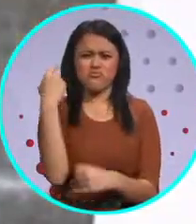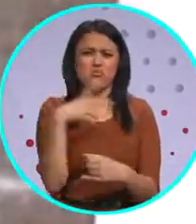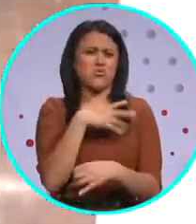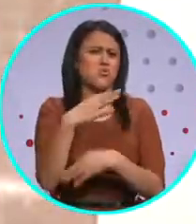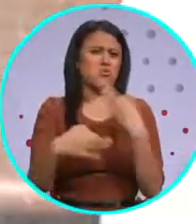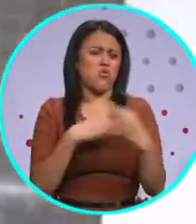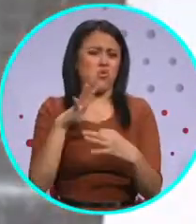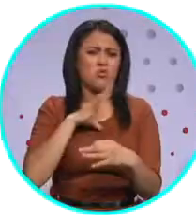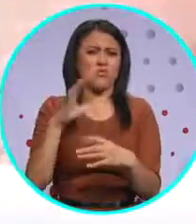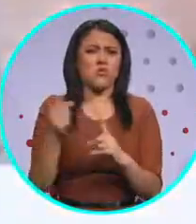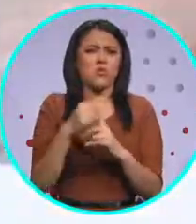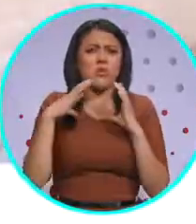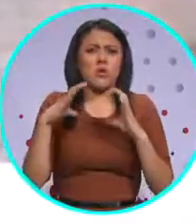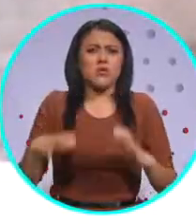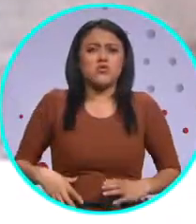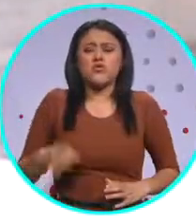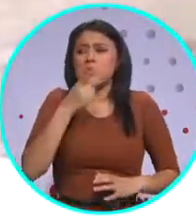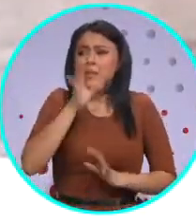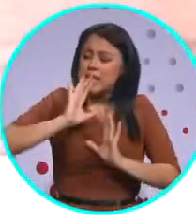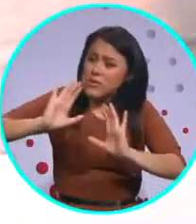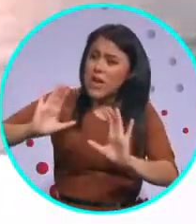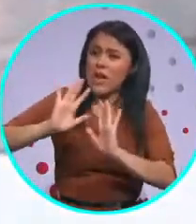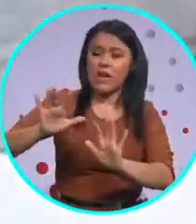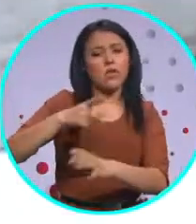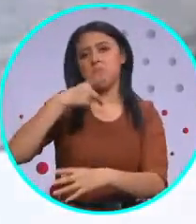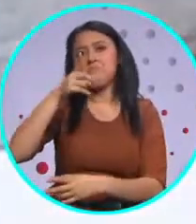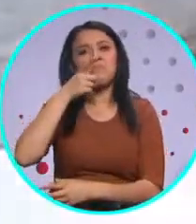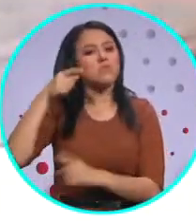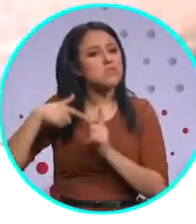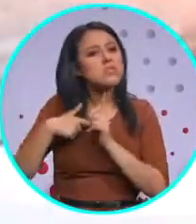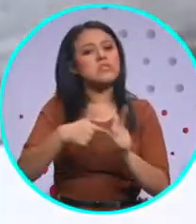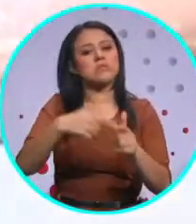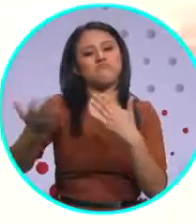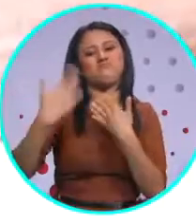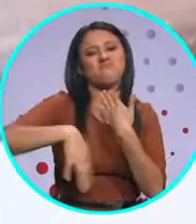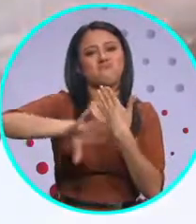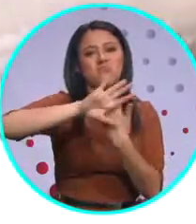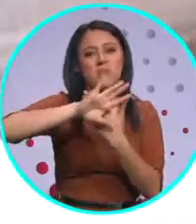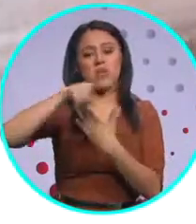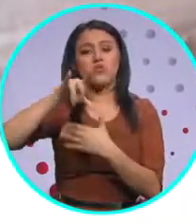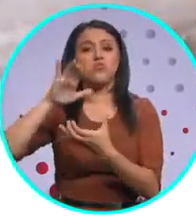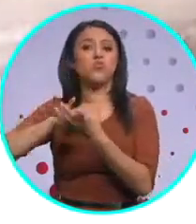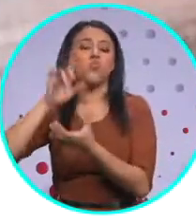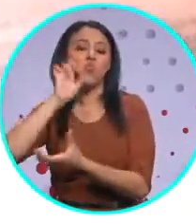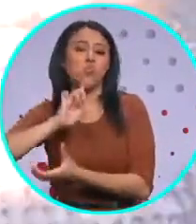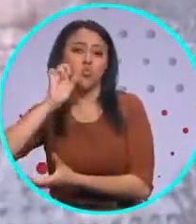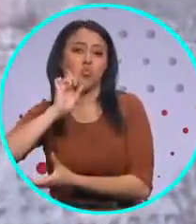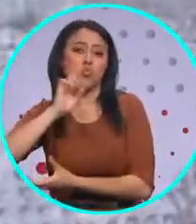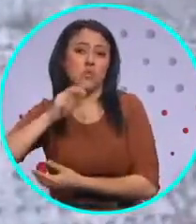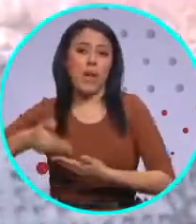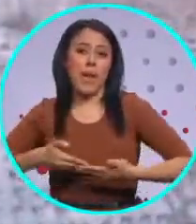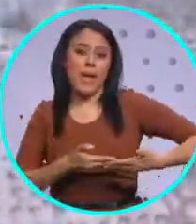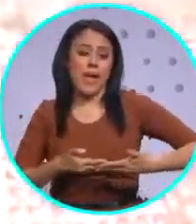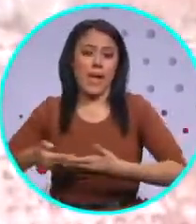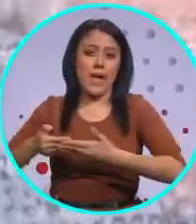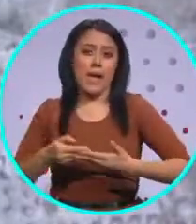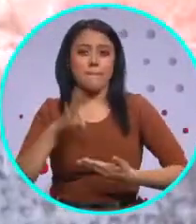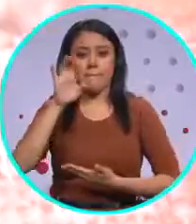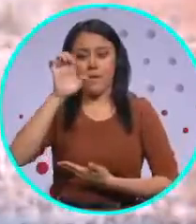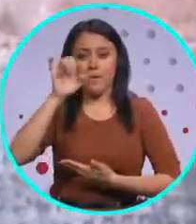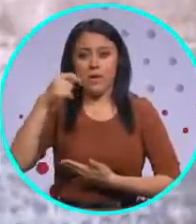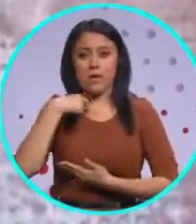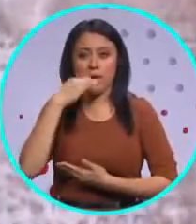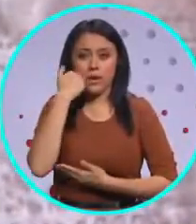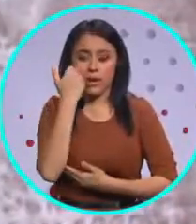cabeza en el cuerpo y ahora nos lo alejó con mi mano sin embargo en ese momento salió la esposa de daniel con su hija recién nacida en brazos y él por